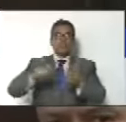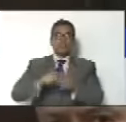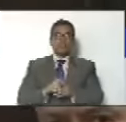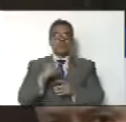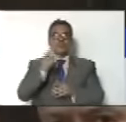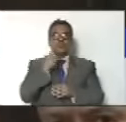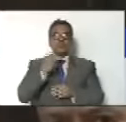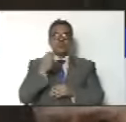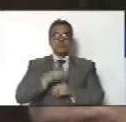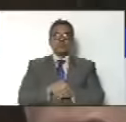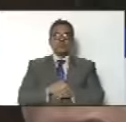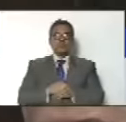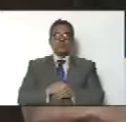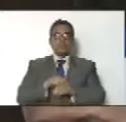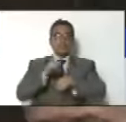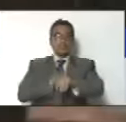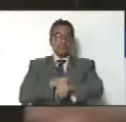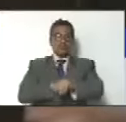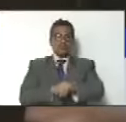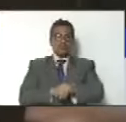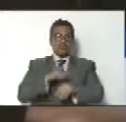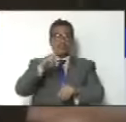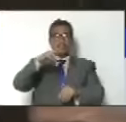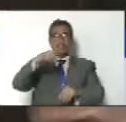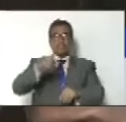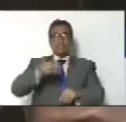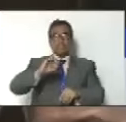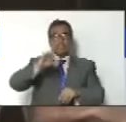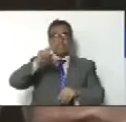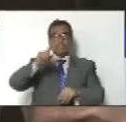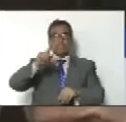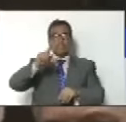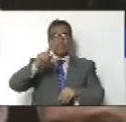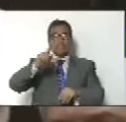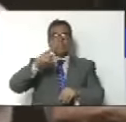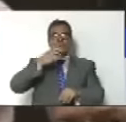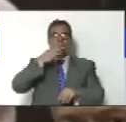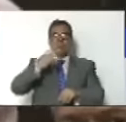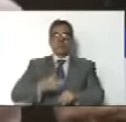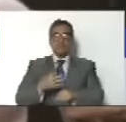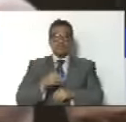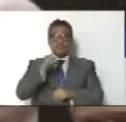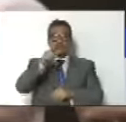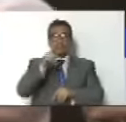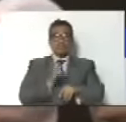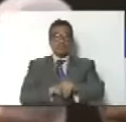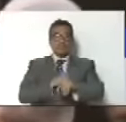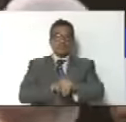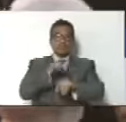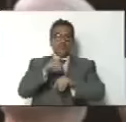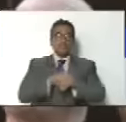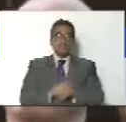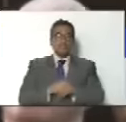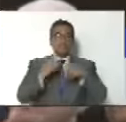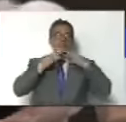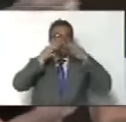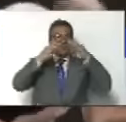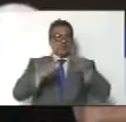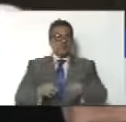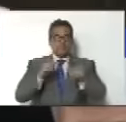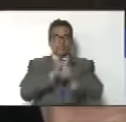del joven doctor Rafael Caldera, que garantizó en ese tiempo una